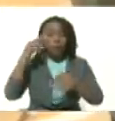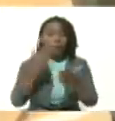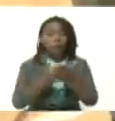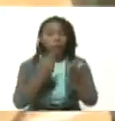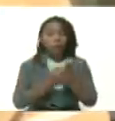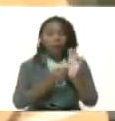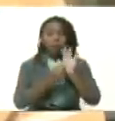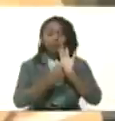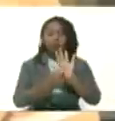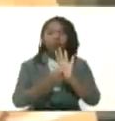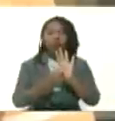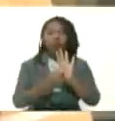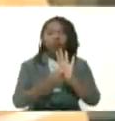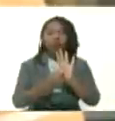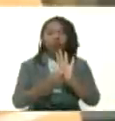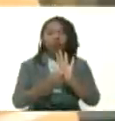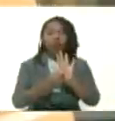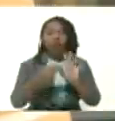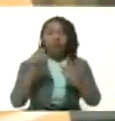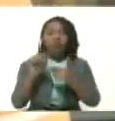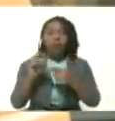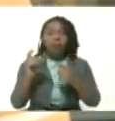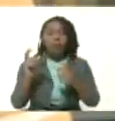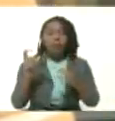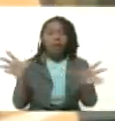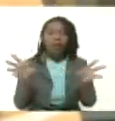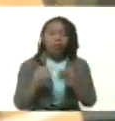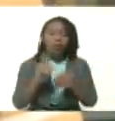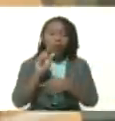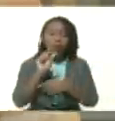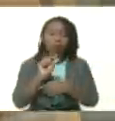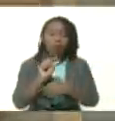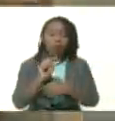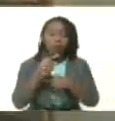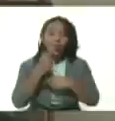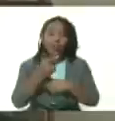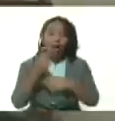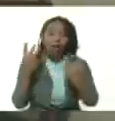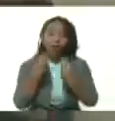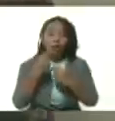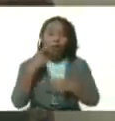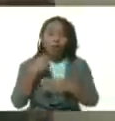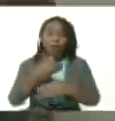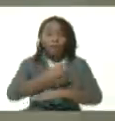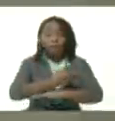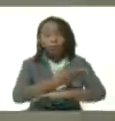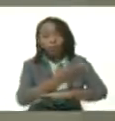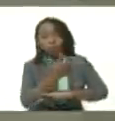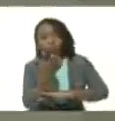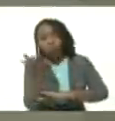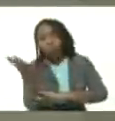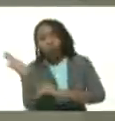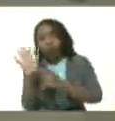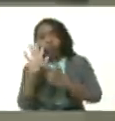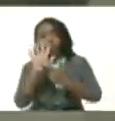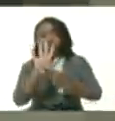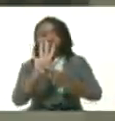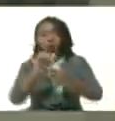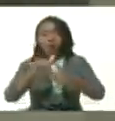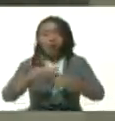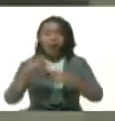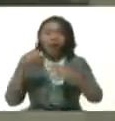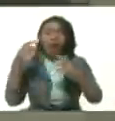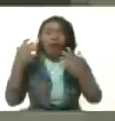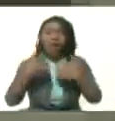botón, para complementar un poco de lo que decía mi compañero, el abanico de producto que tenemos acá en la empresa es